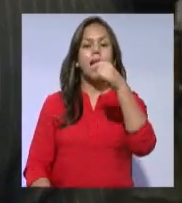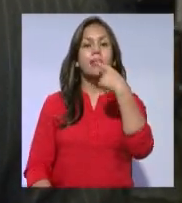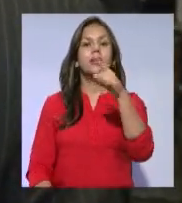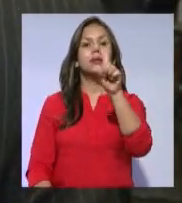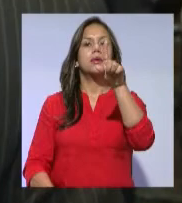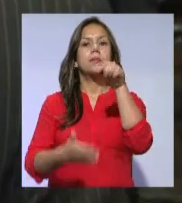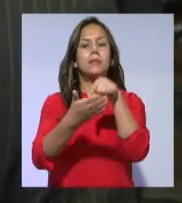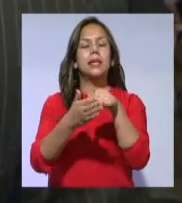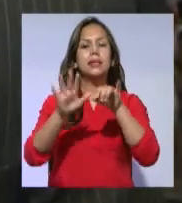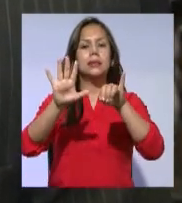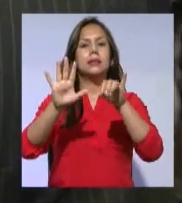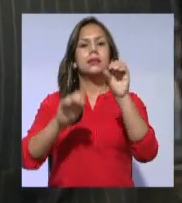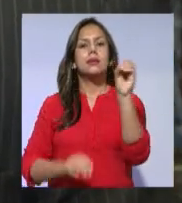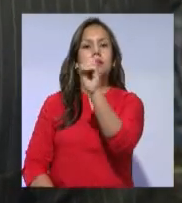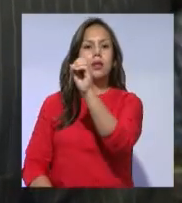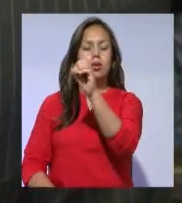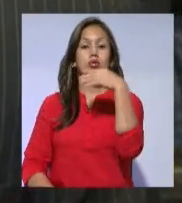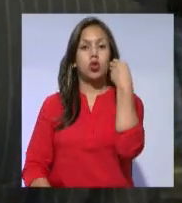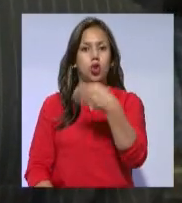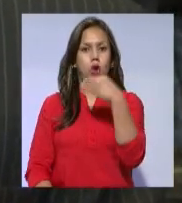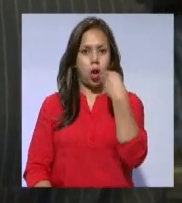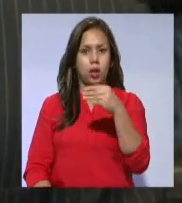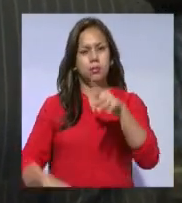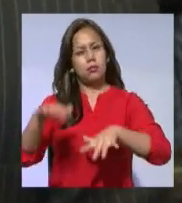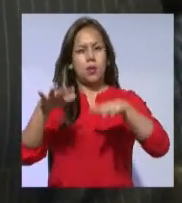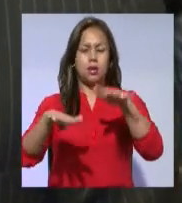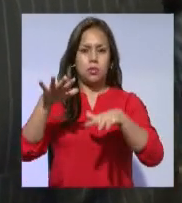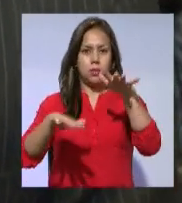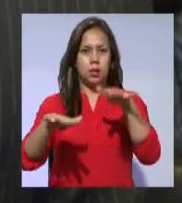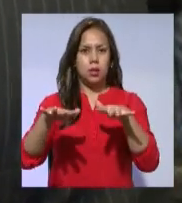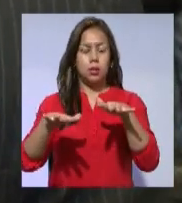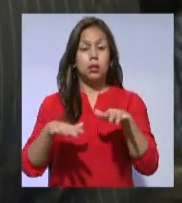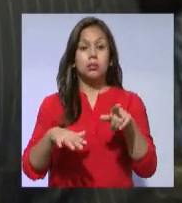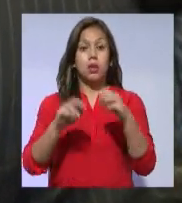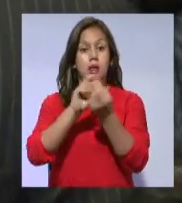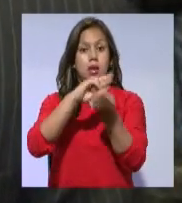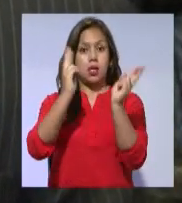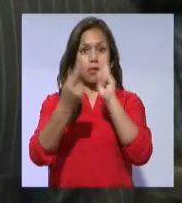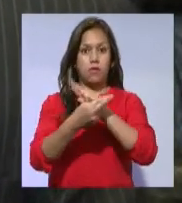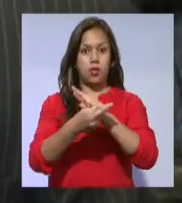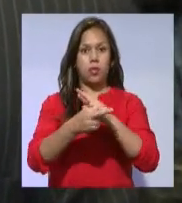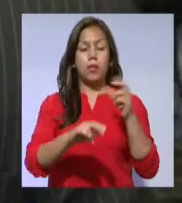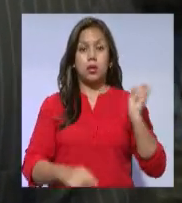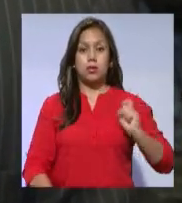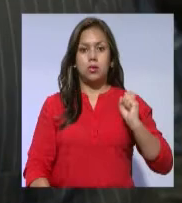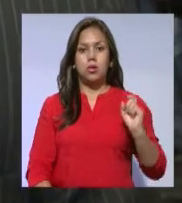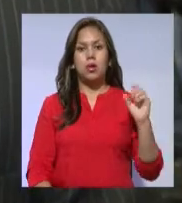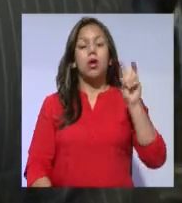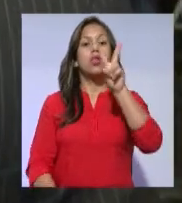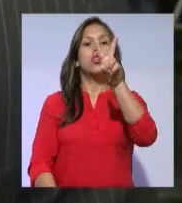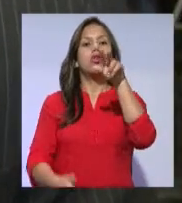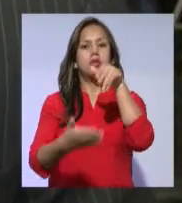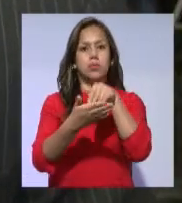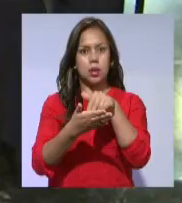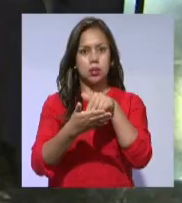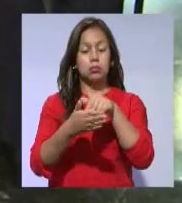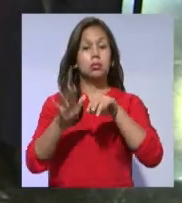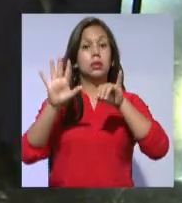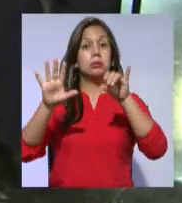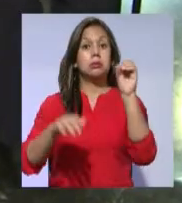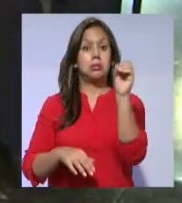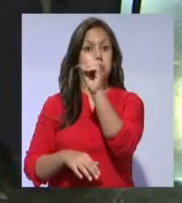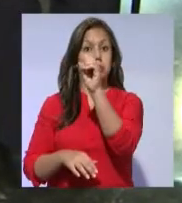1600 dólares alrededor de 1600 dólares con la reforma pasaría a percibir 2 mil 600 dólares